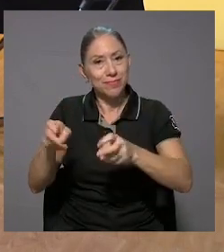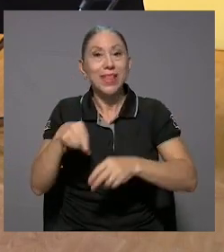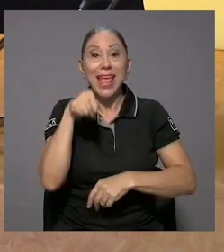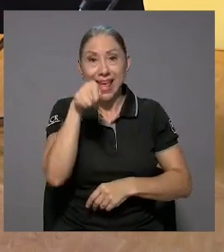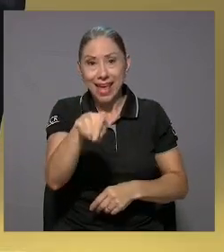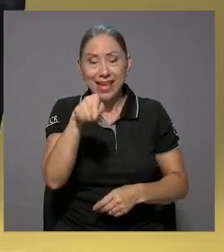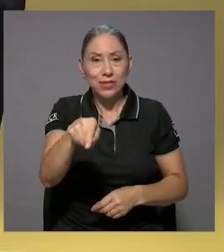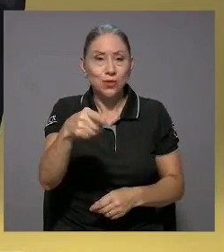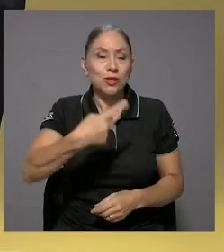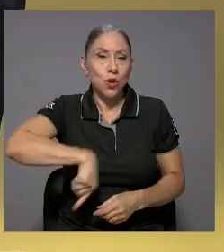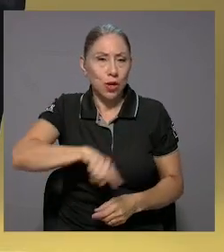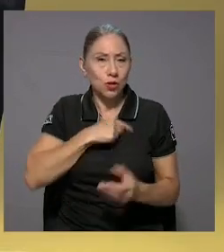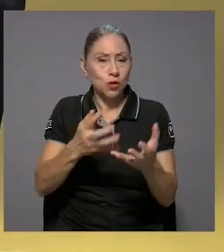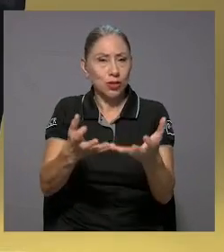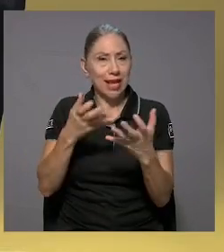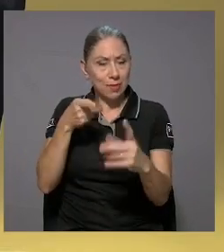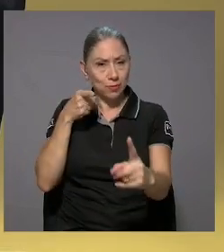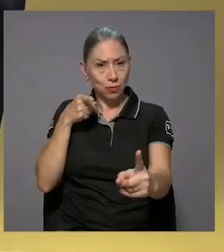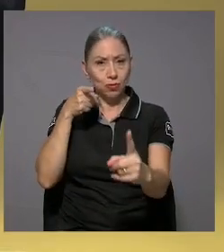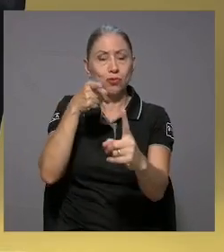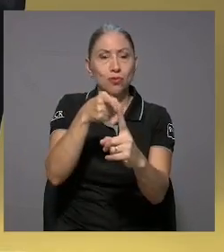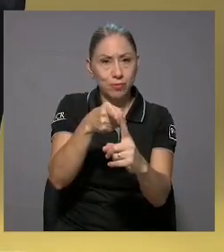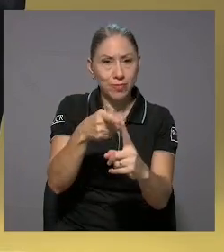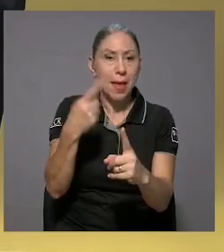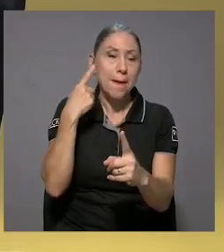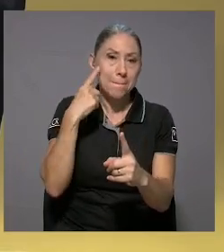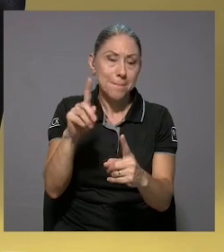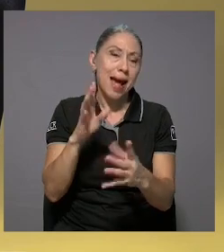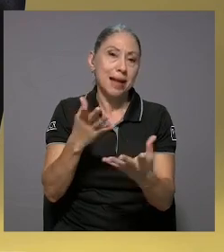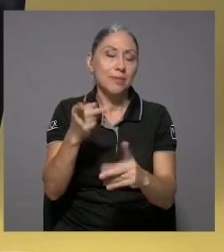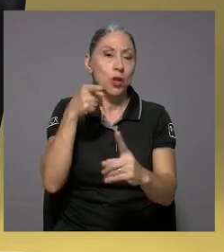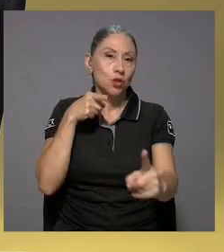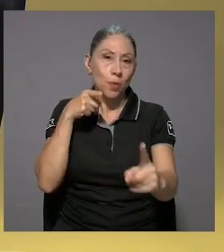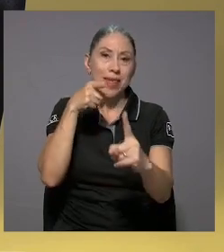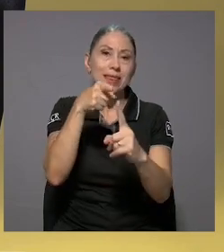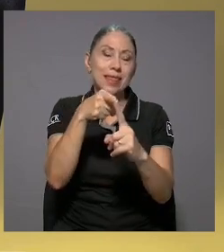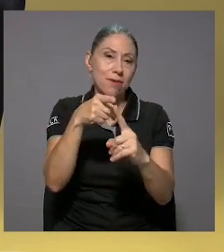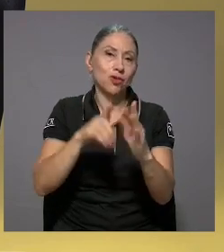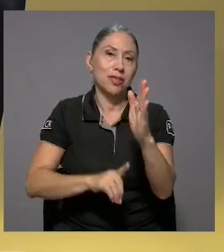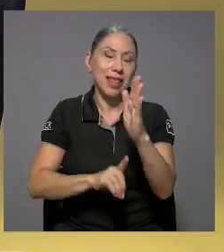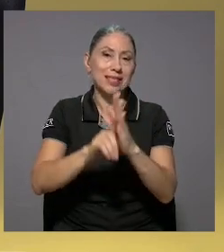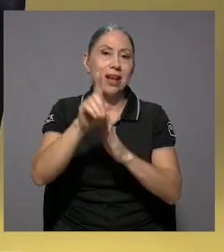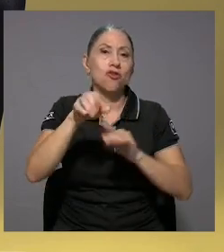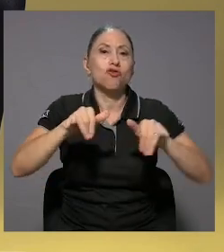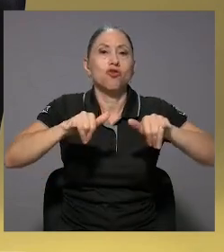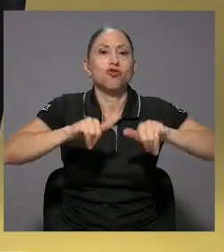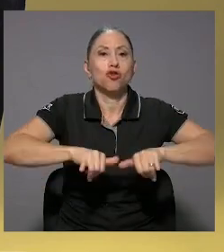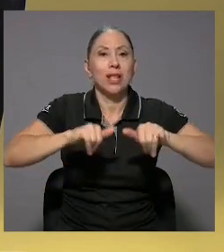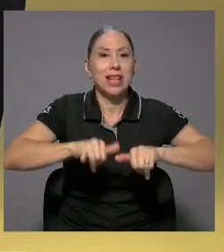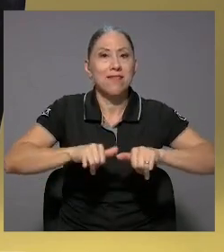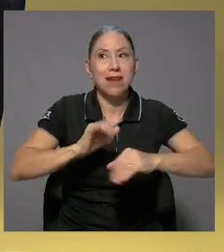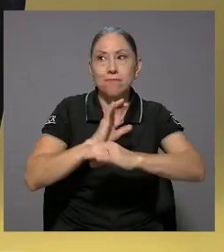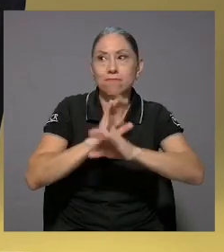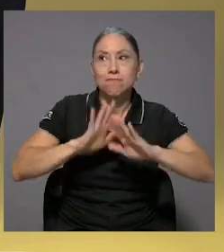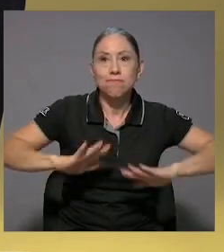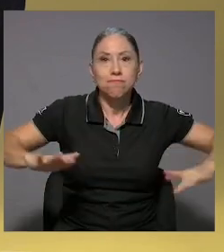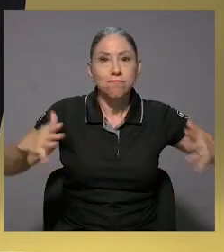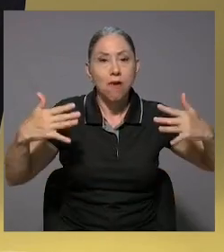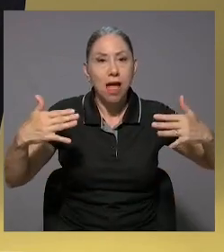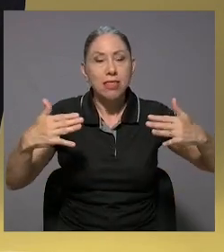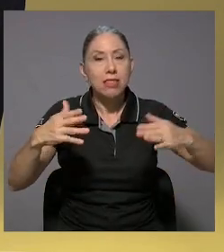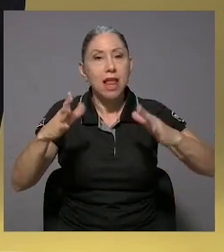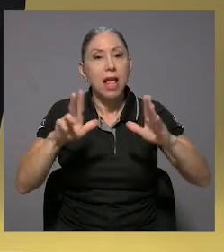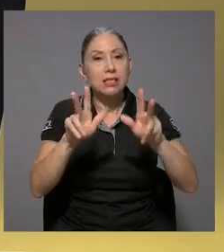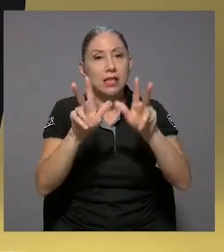están apuntando, como comentaba, por ejemplo, para los Objetivos de Desarrollo Sostenible de Naciones Unidas, porque la idea